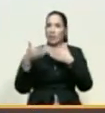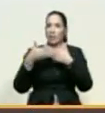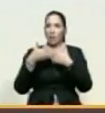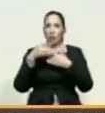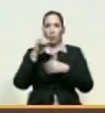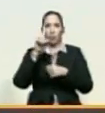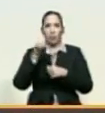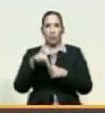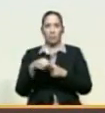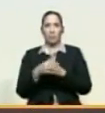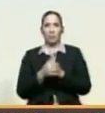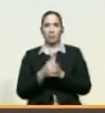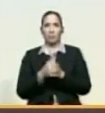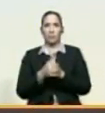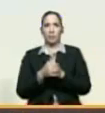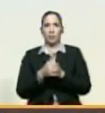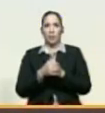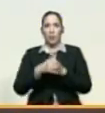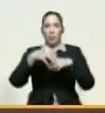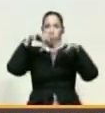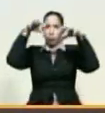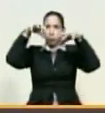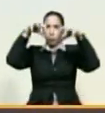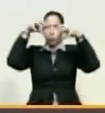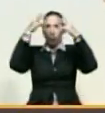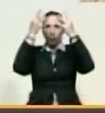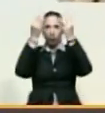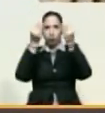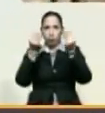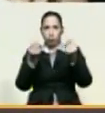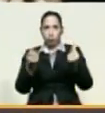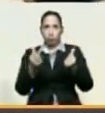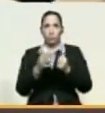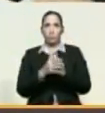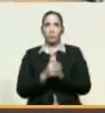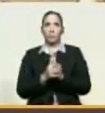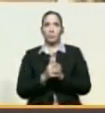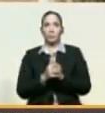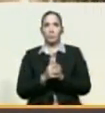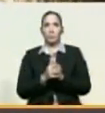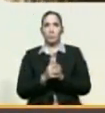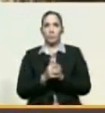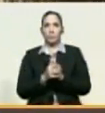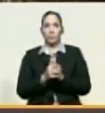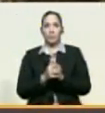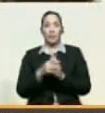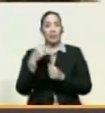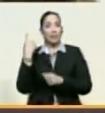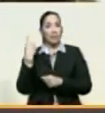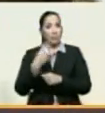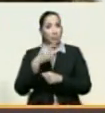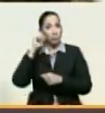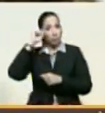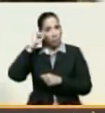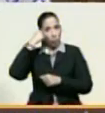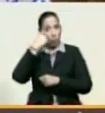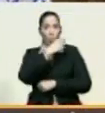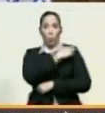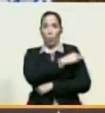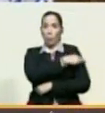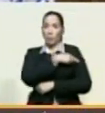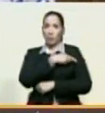grandes filtraciones y pésimas condiciones de salubridad. Tenemos que recordar que el Hospital Pérez de León